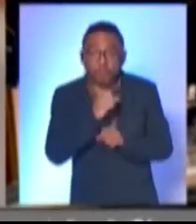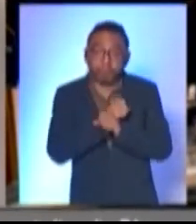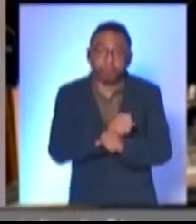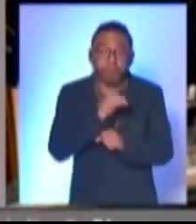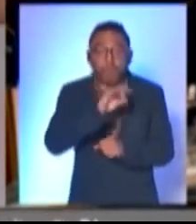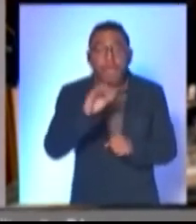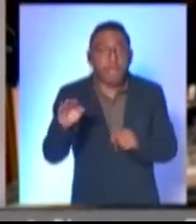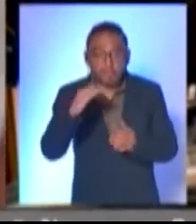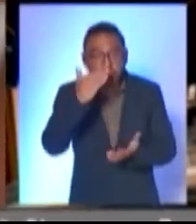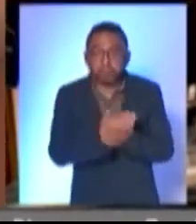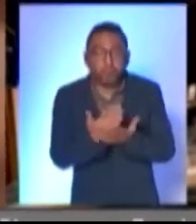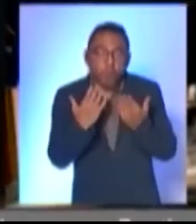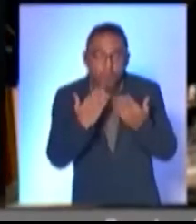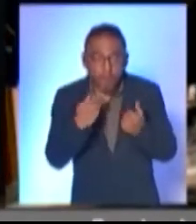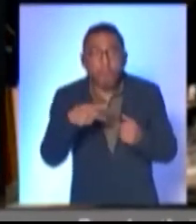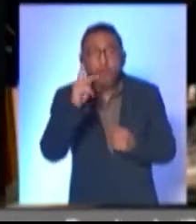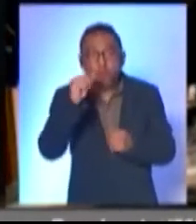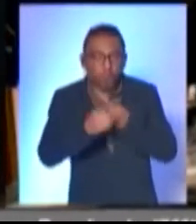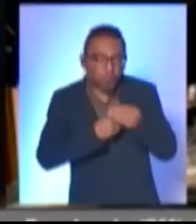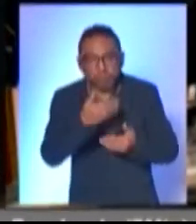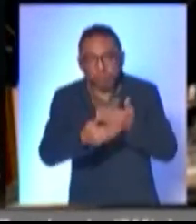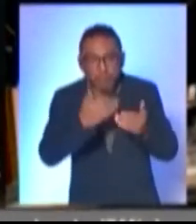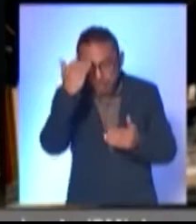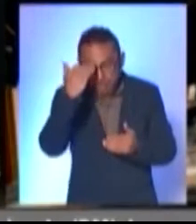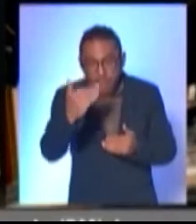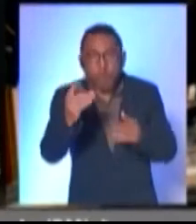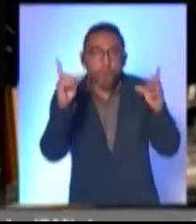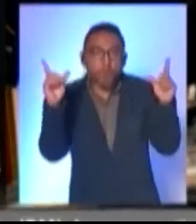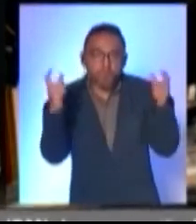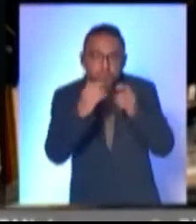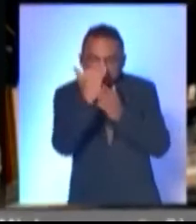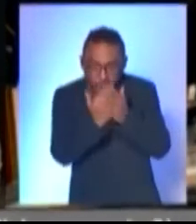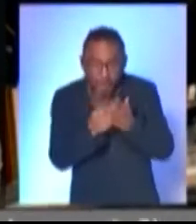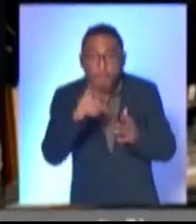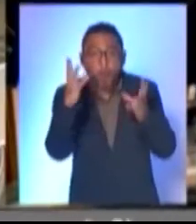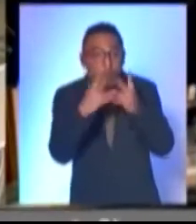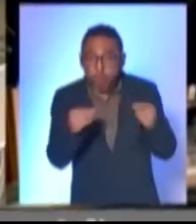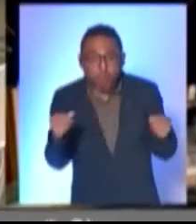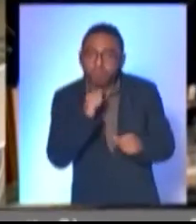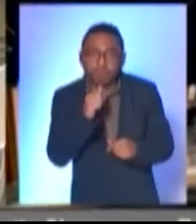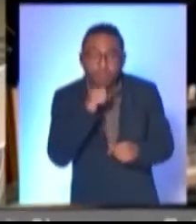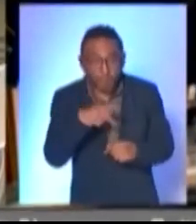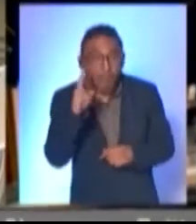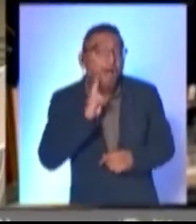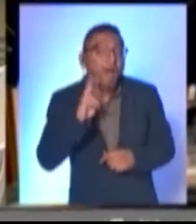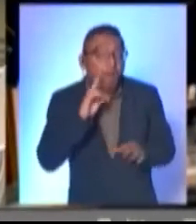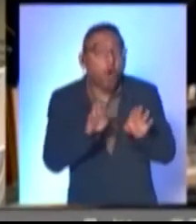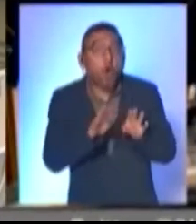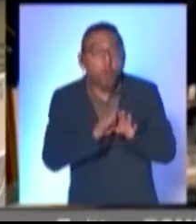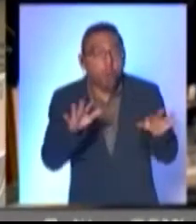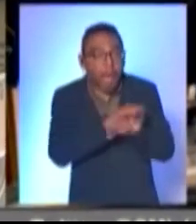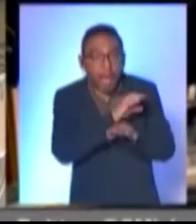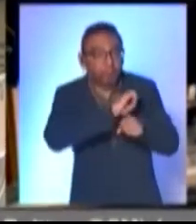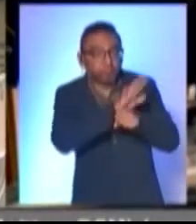de caducidad. Si bien disminuye con el tiempo, no desaparece, pero habrá que analizar las mutaciones y variaciones del SARS-CoV-2